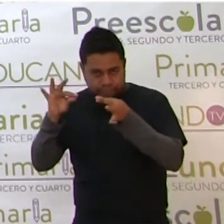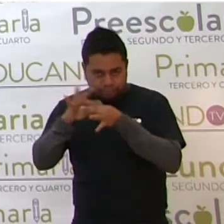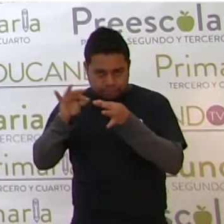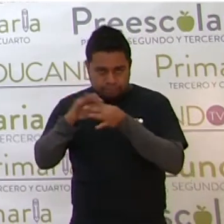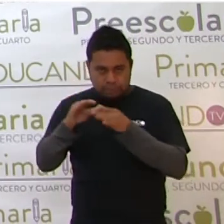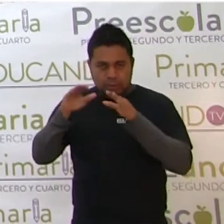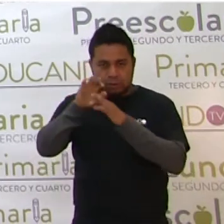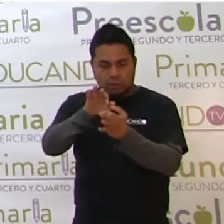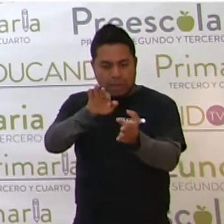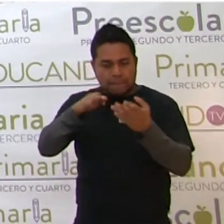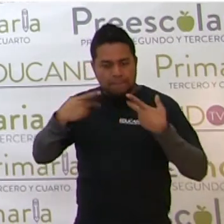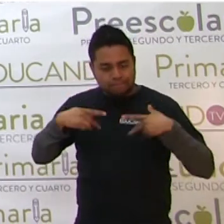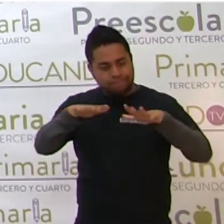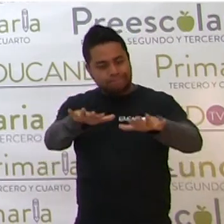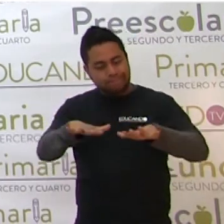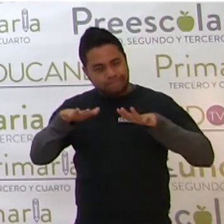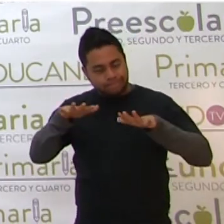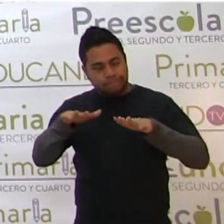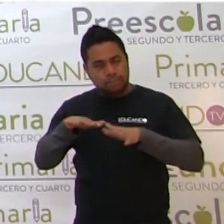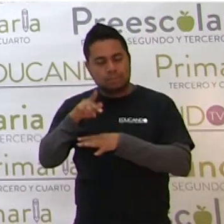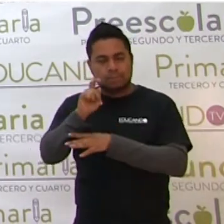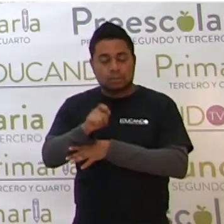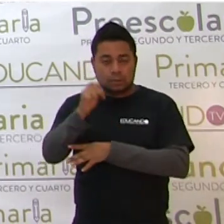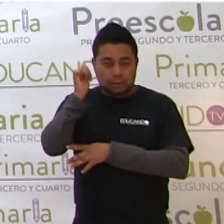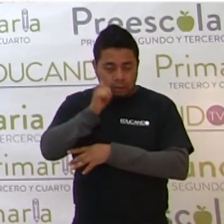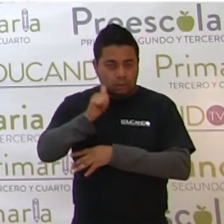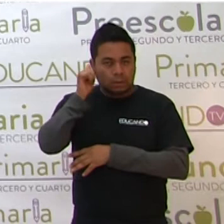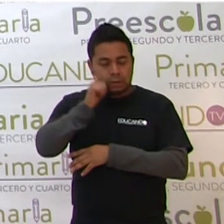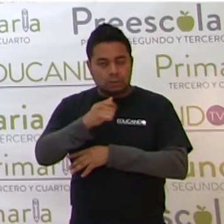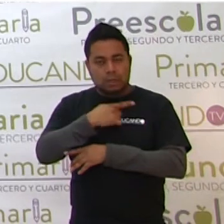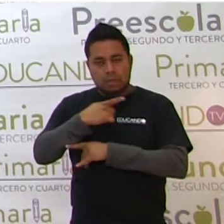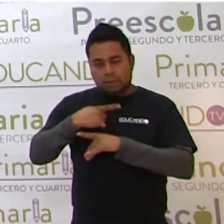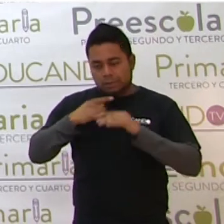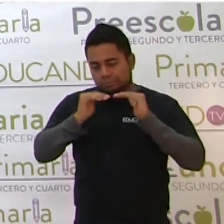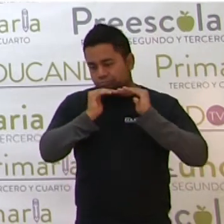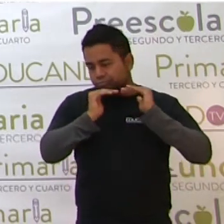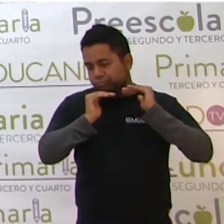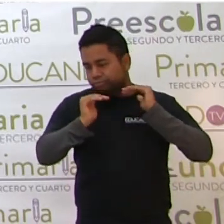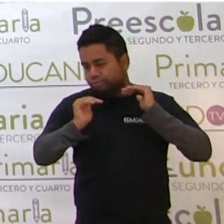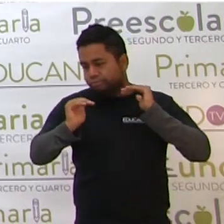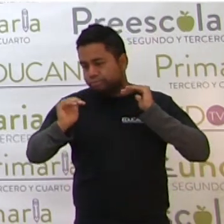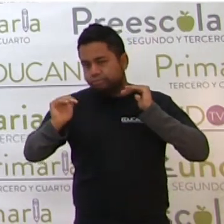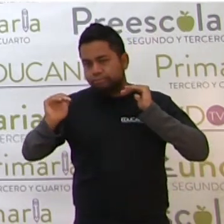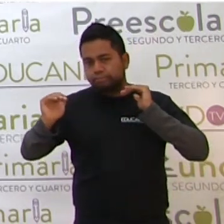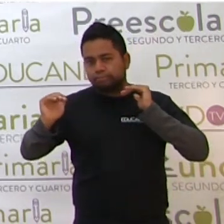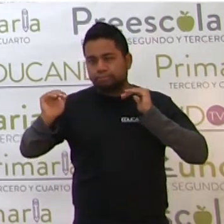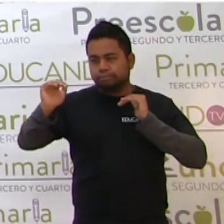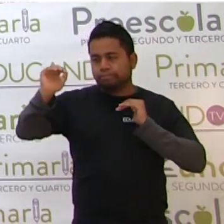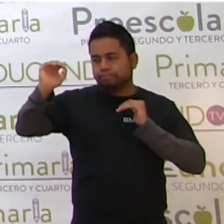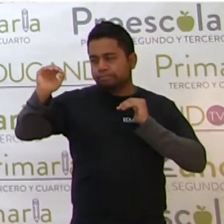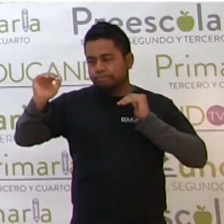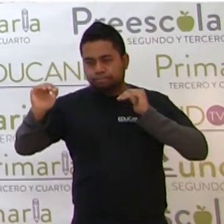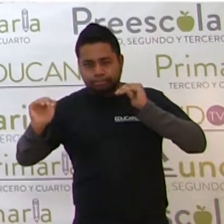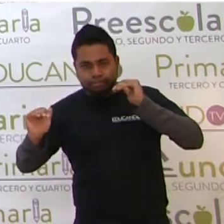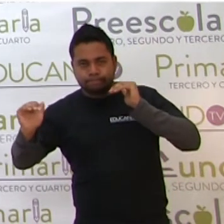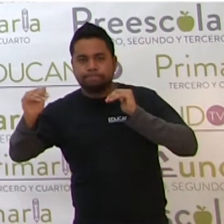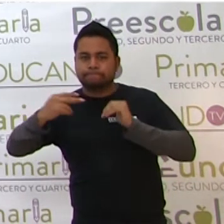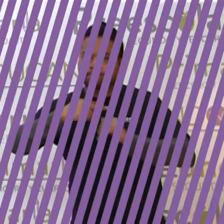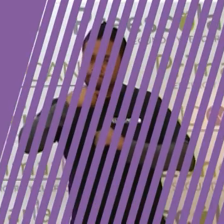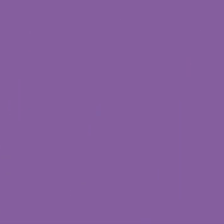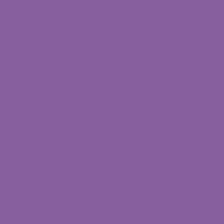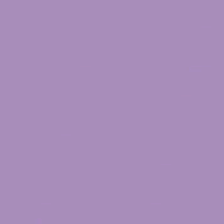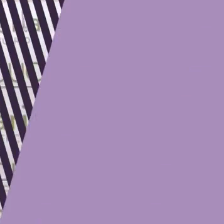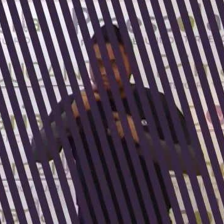hablando frente al público. Procurar no ser en un solo tono de voz, ir subiendo, ir bajando, que